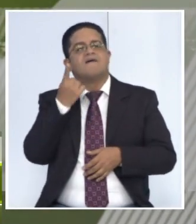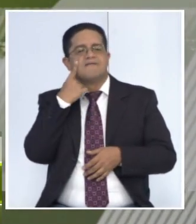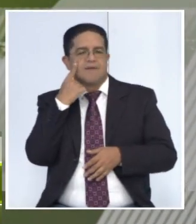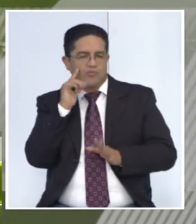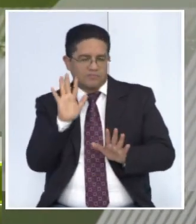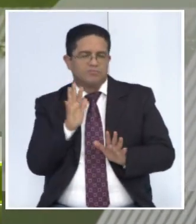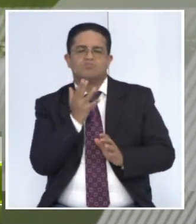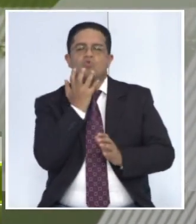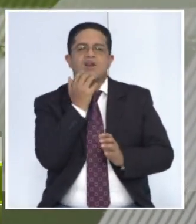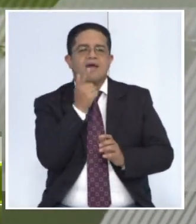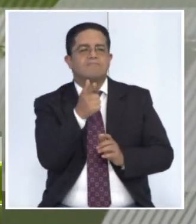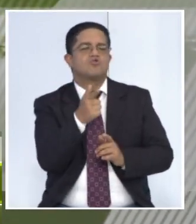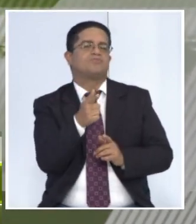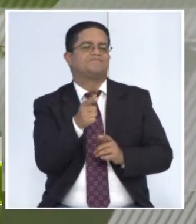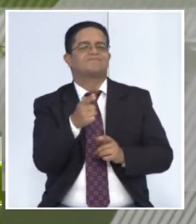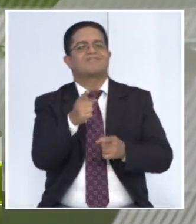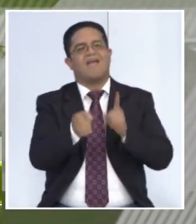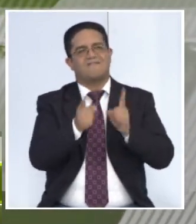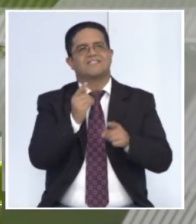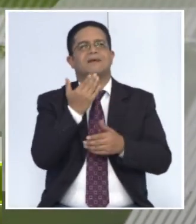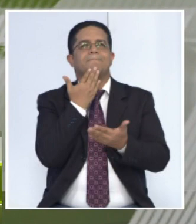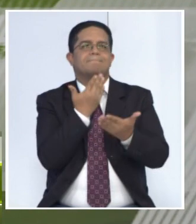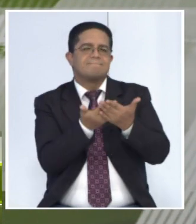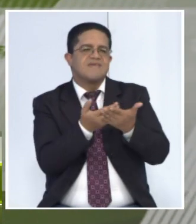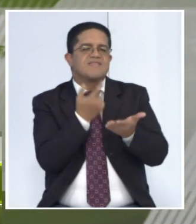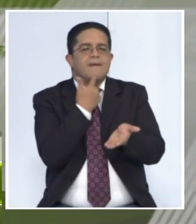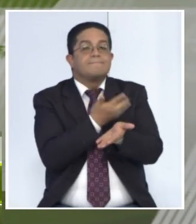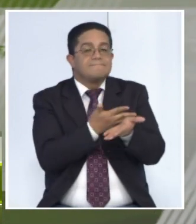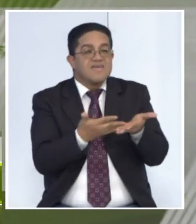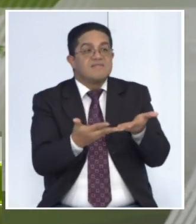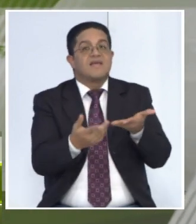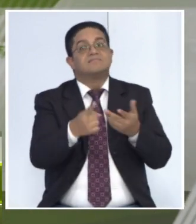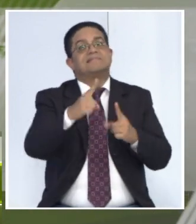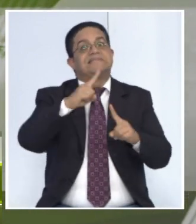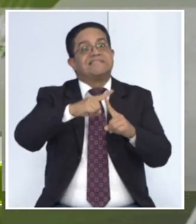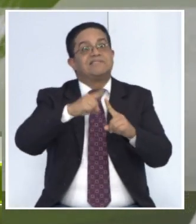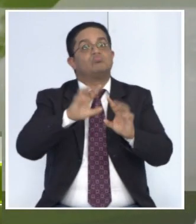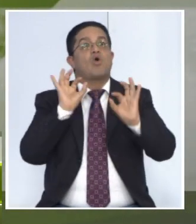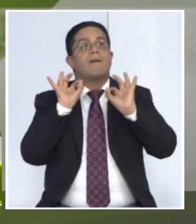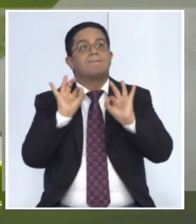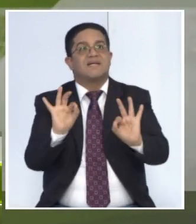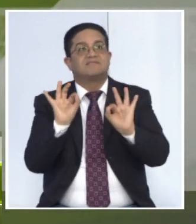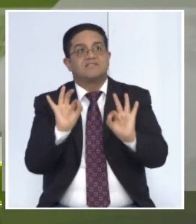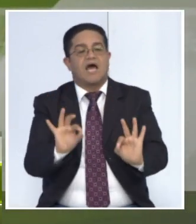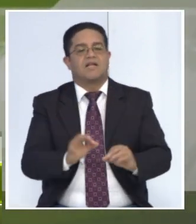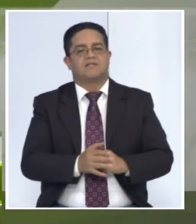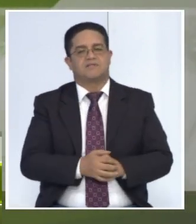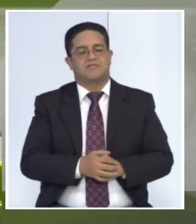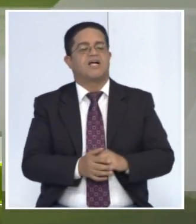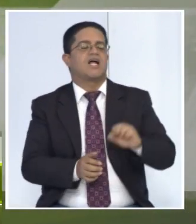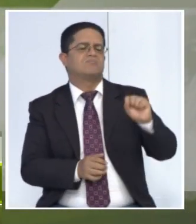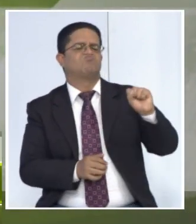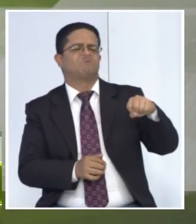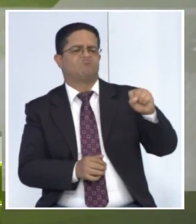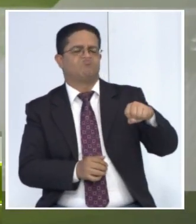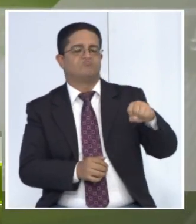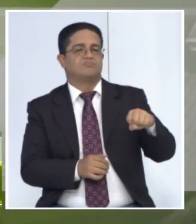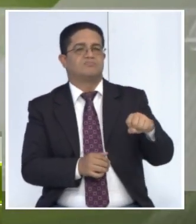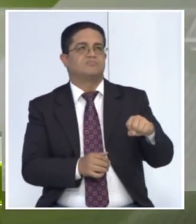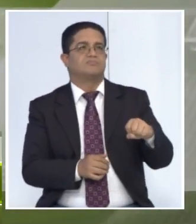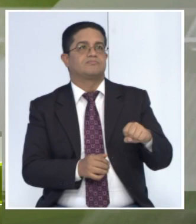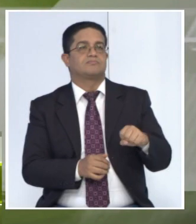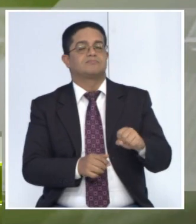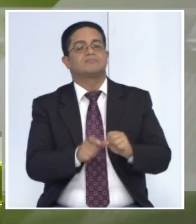por ejemplo, las solicitudes de donación de sangre, piden un tipo de sangre específico. Sí, realmente para